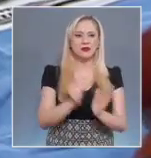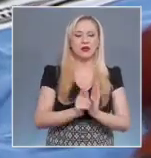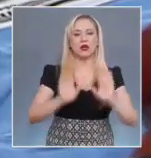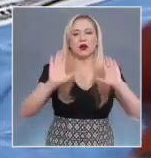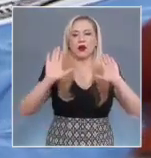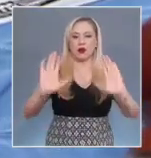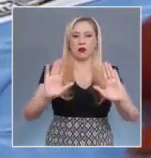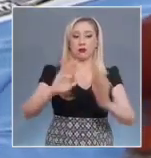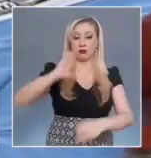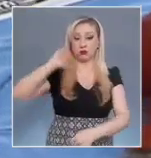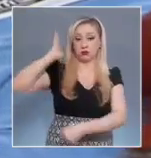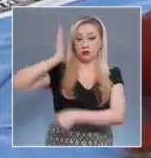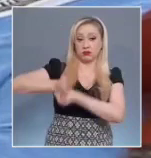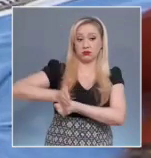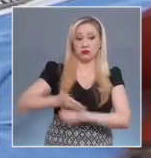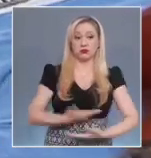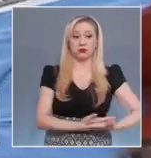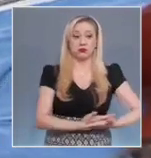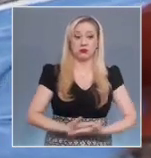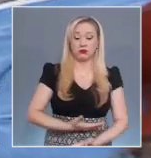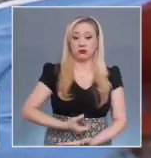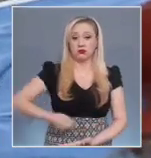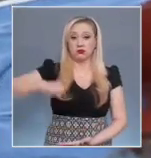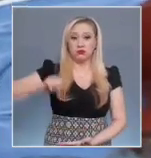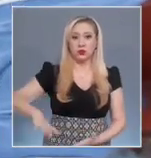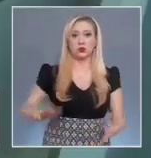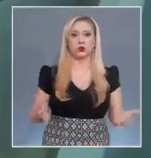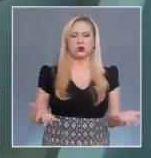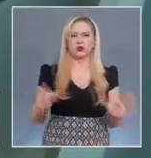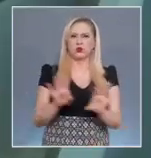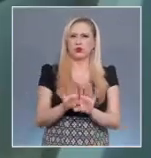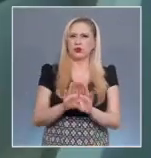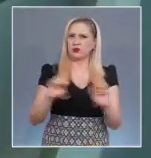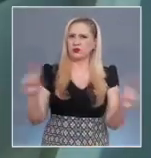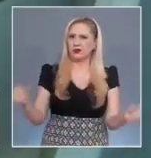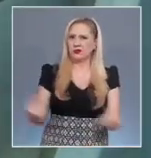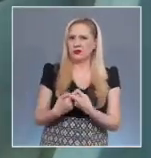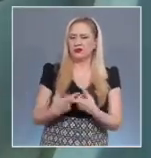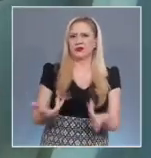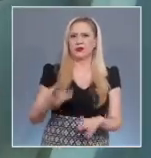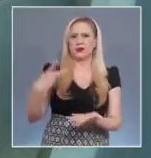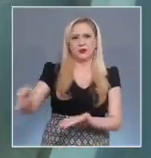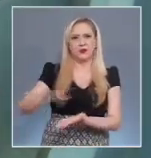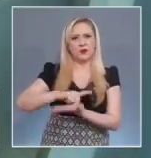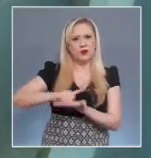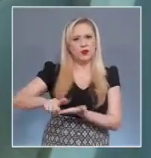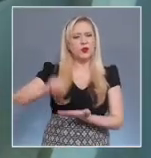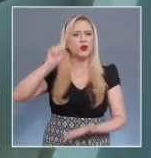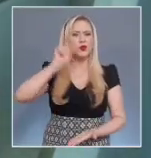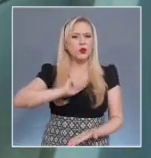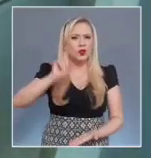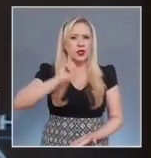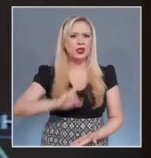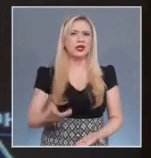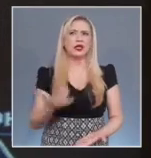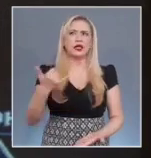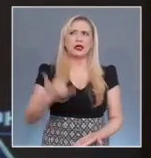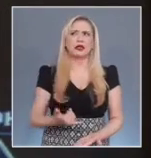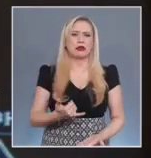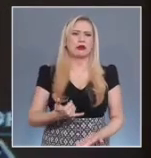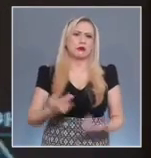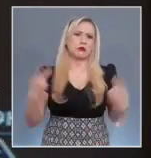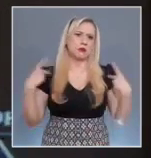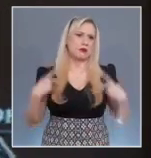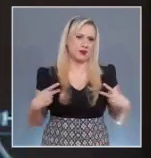aborto construyen un imaginario social adverso para el ejercicio de derechos de mujeres y personas con capacidad de gestar, además de